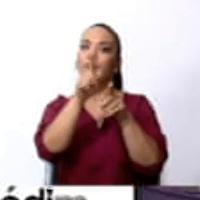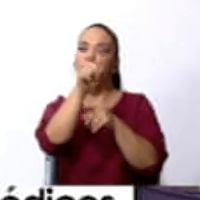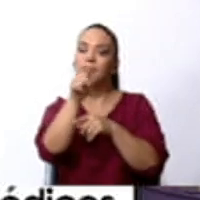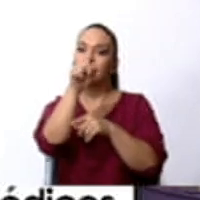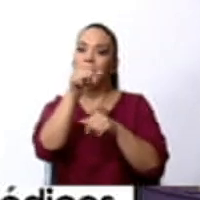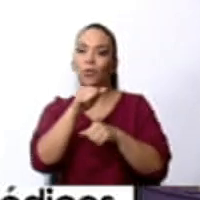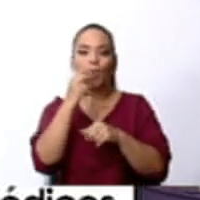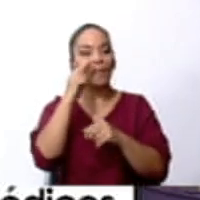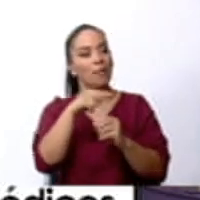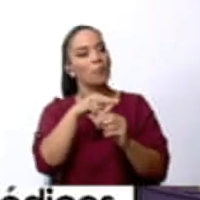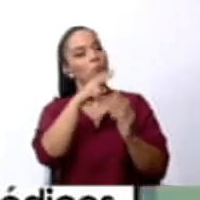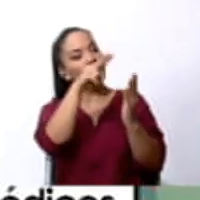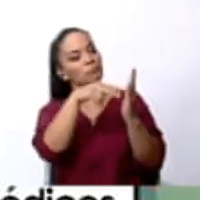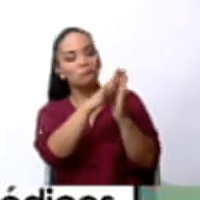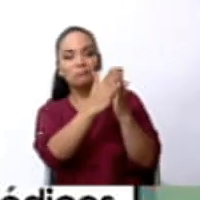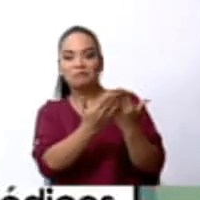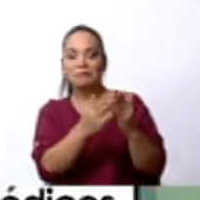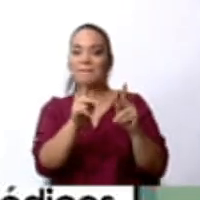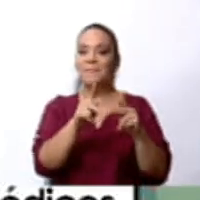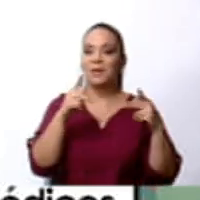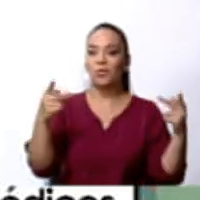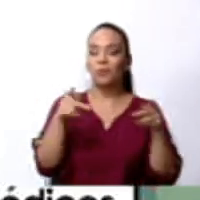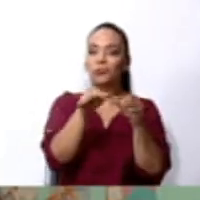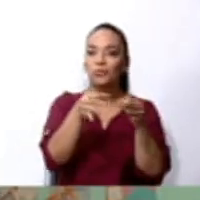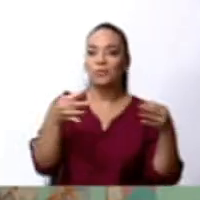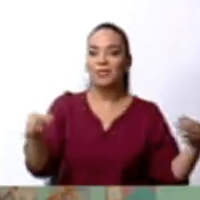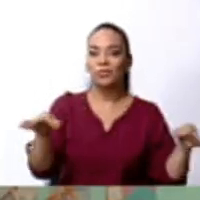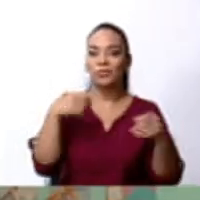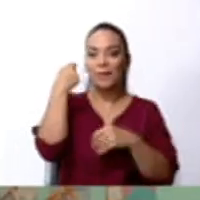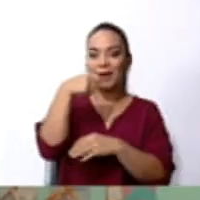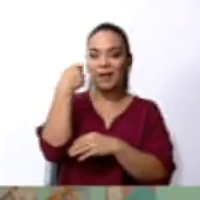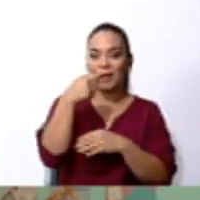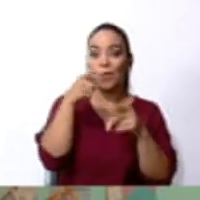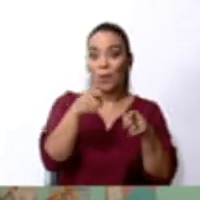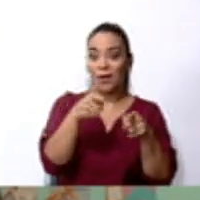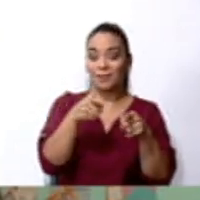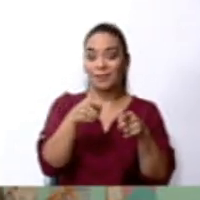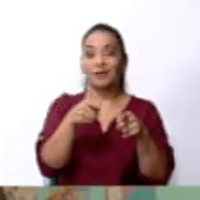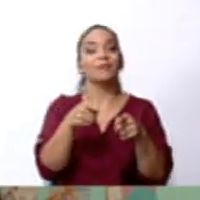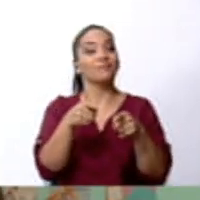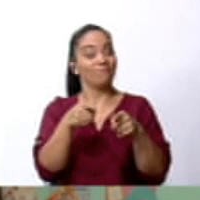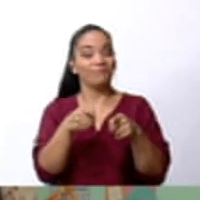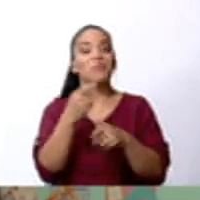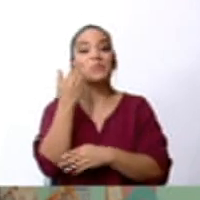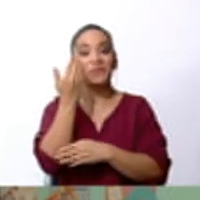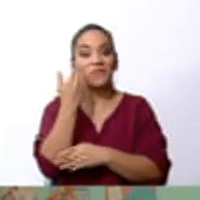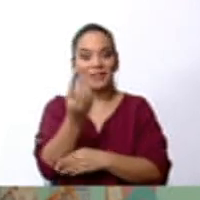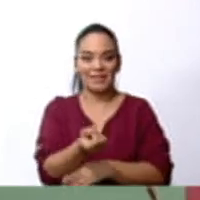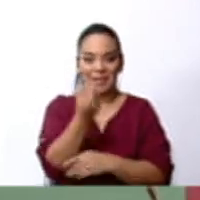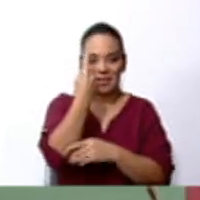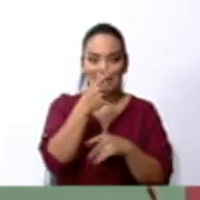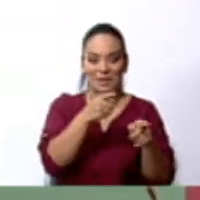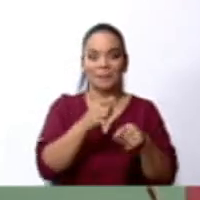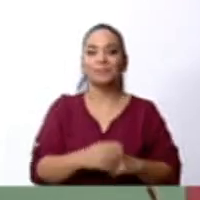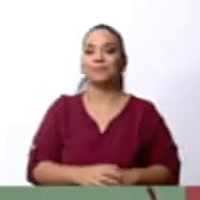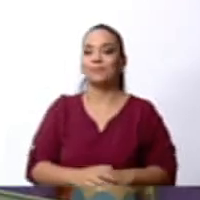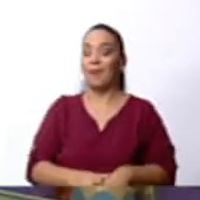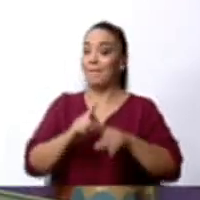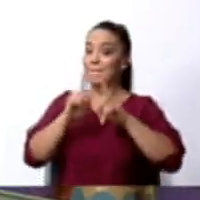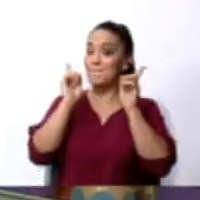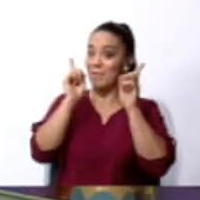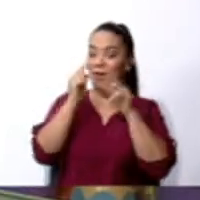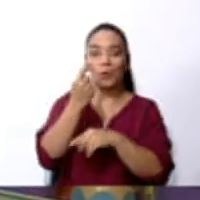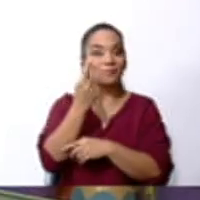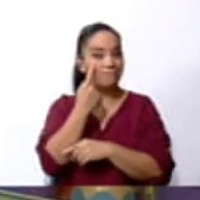libros, periódicos, en los subtítulos de las películas. Esto es porque es muy fácil de entender. Pero ojo,